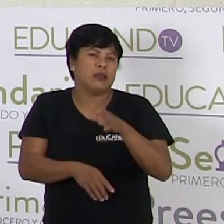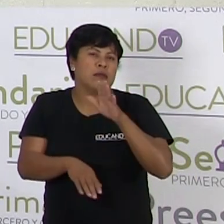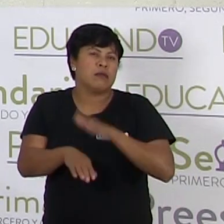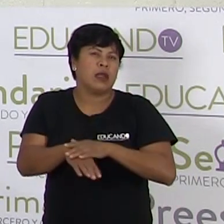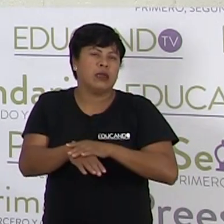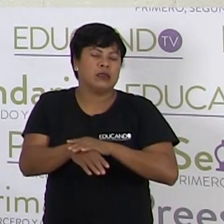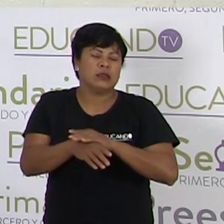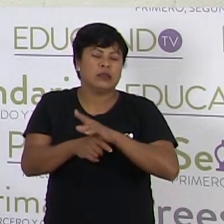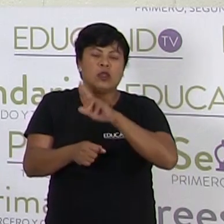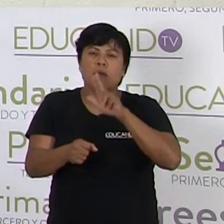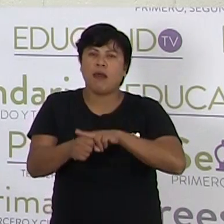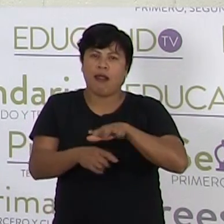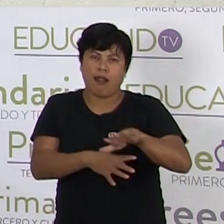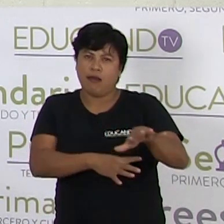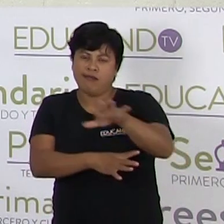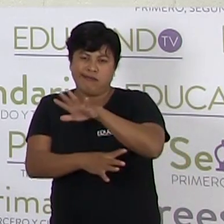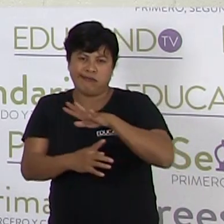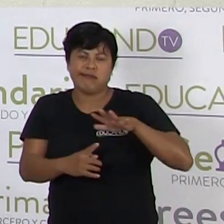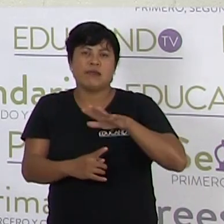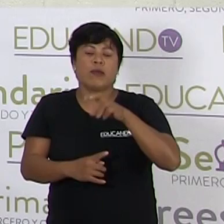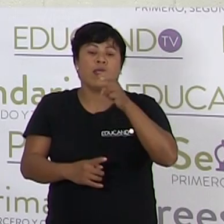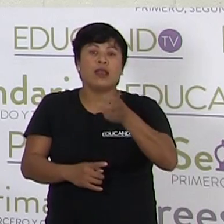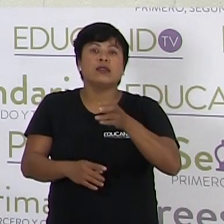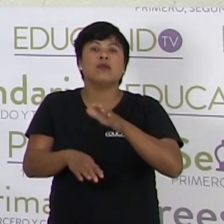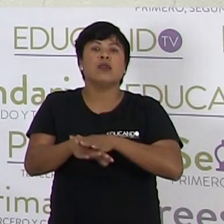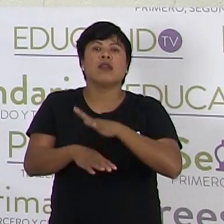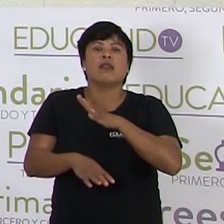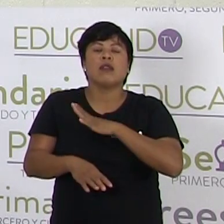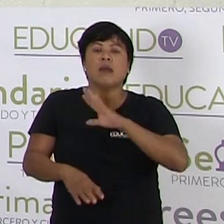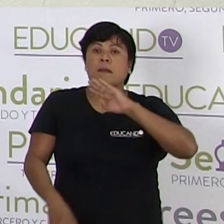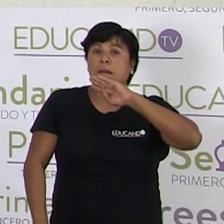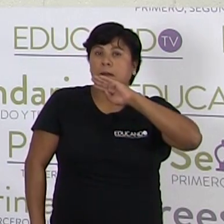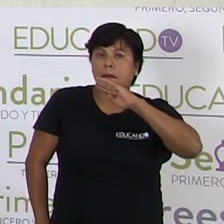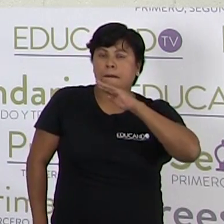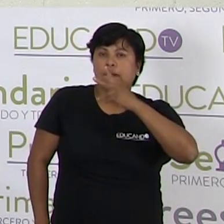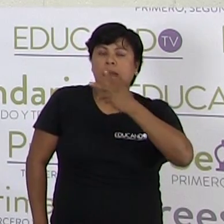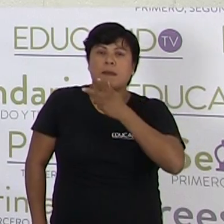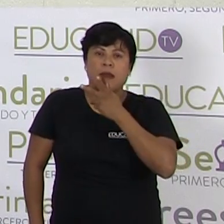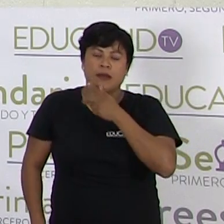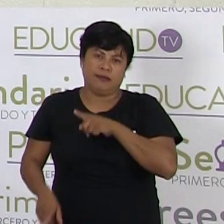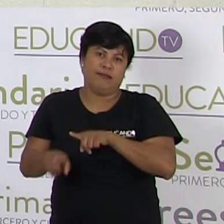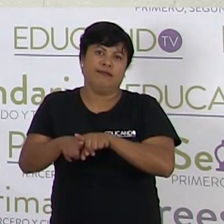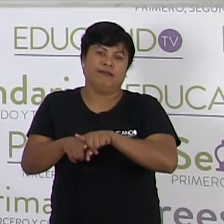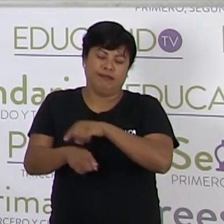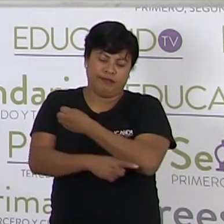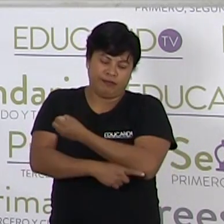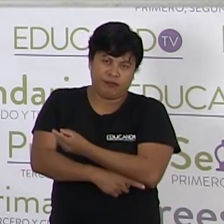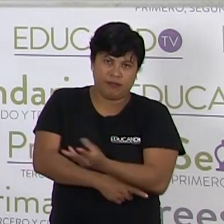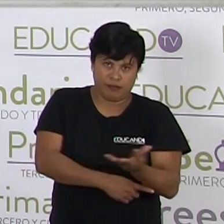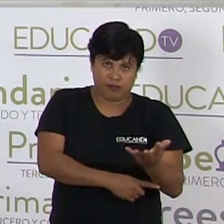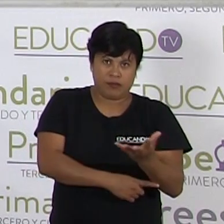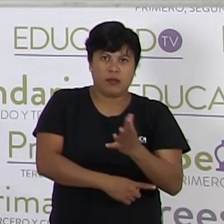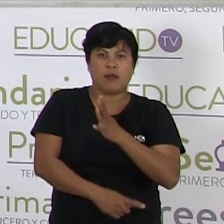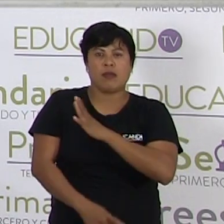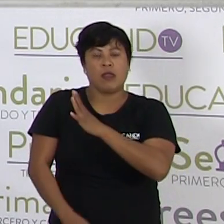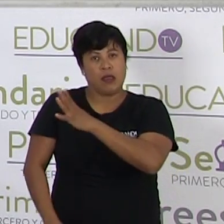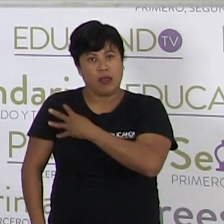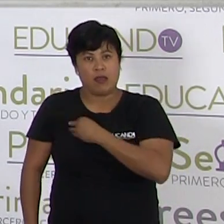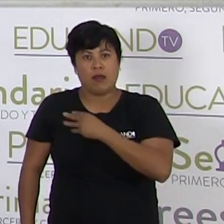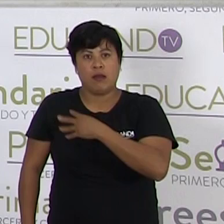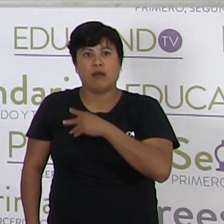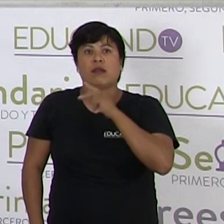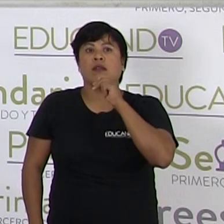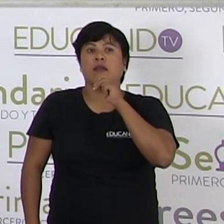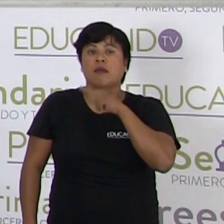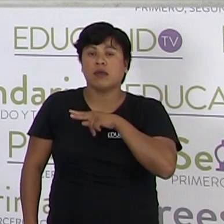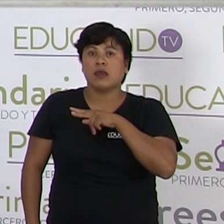sociedad, es la familia que está integrada por papá, mamá y hermanos, hijos.